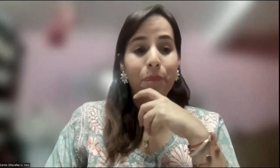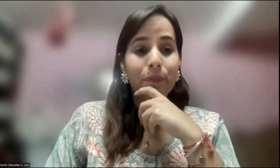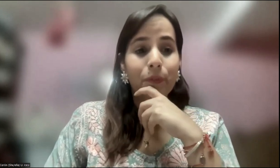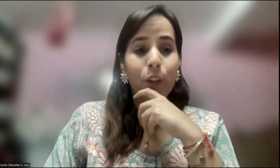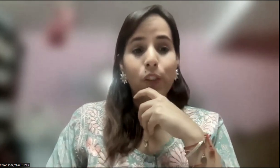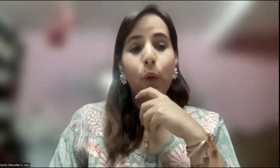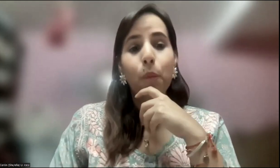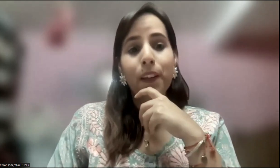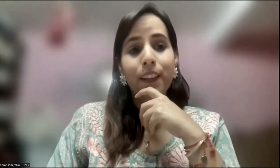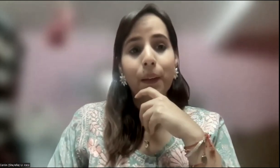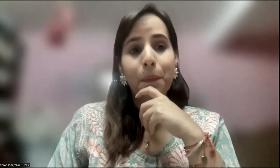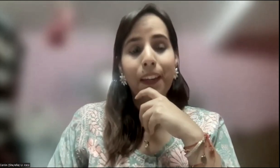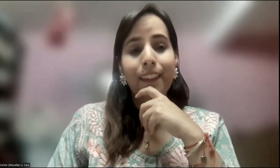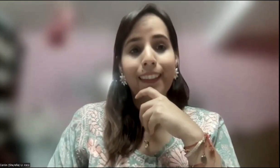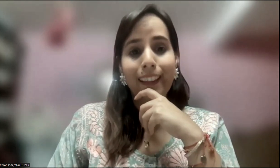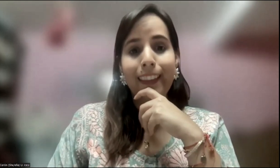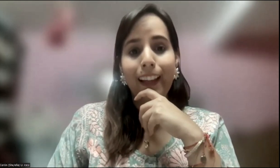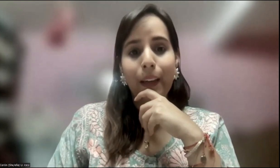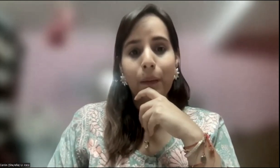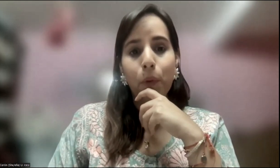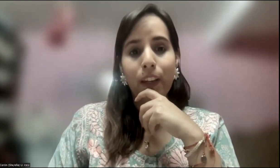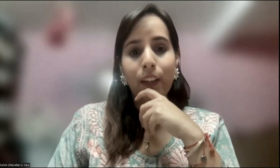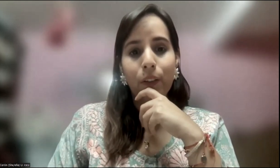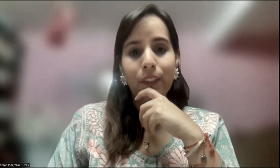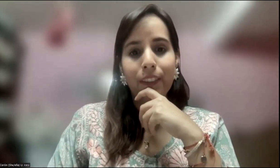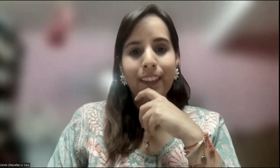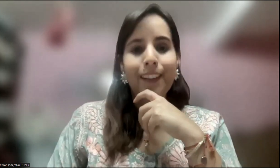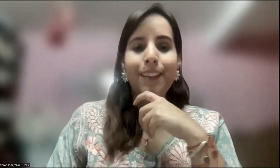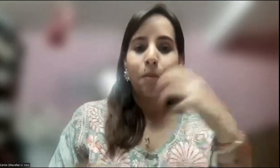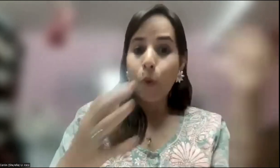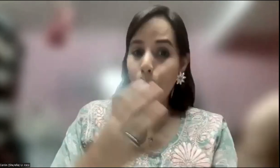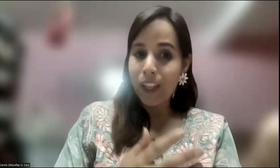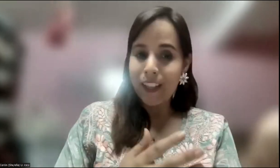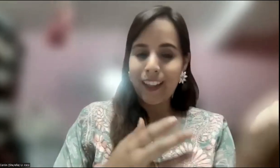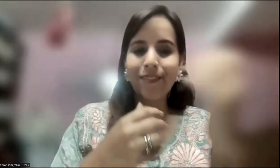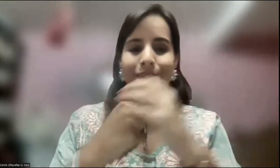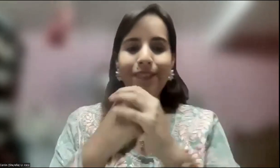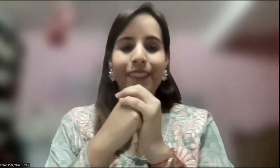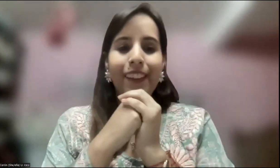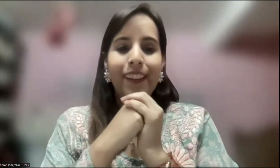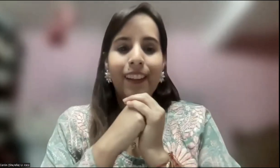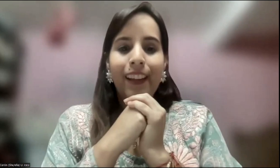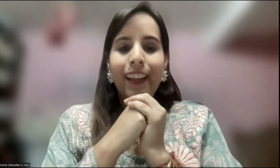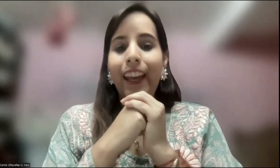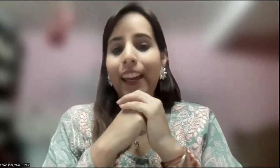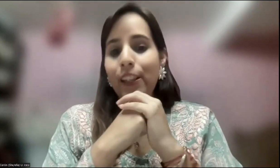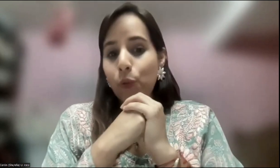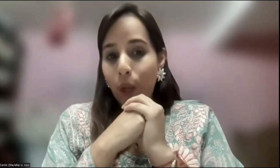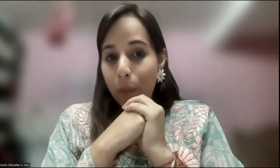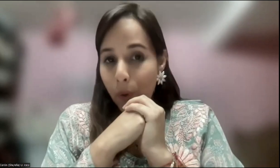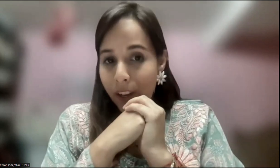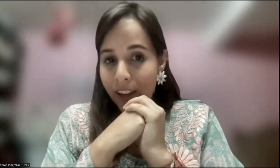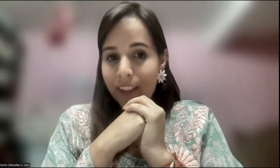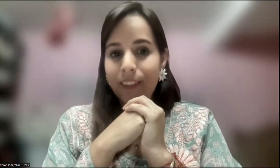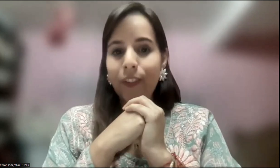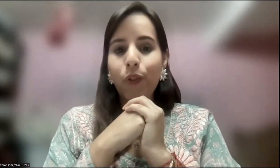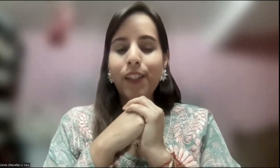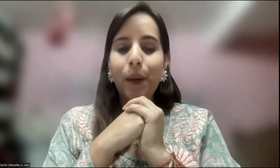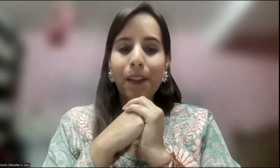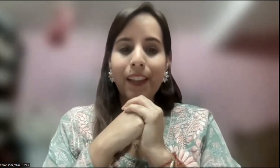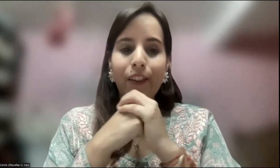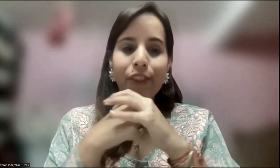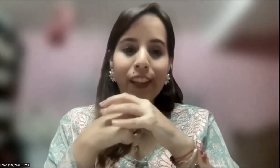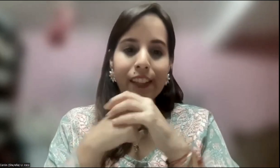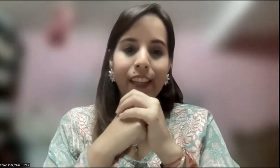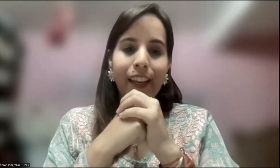hoy nos acompaña también Natalia Moreno bubulina que es una mujer con